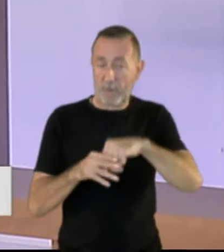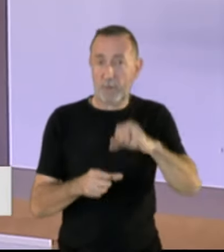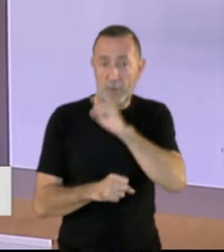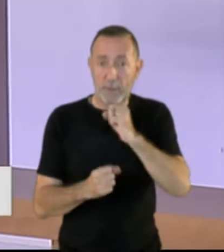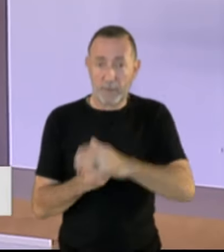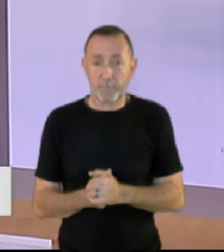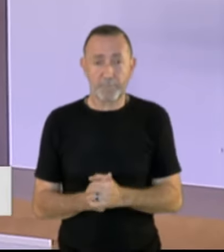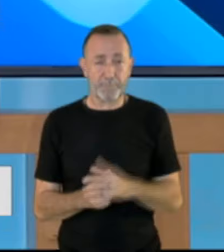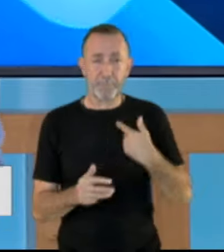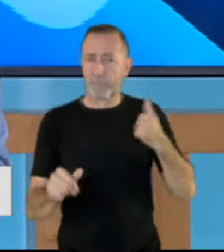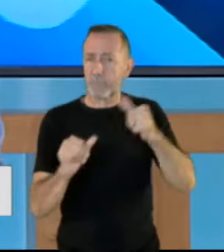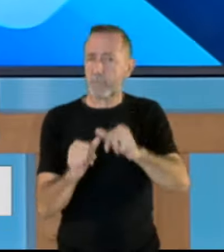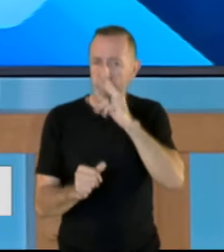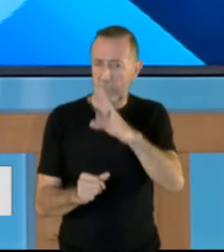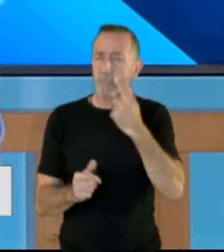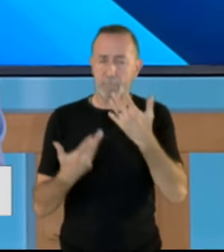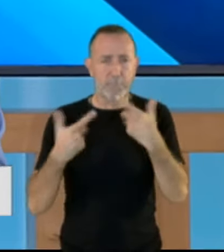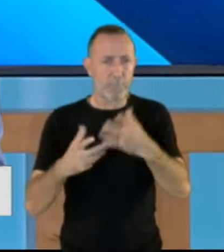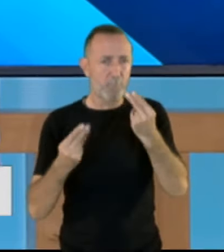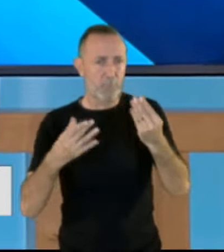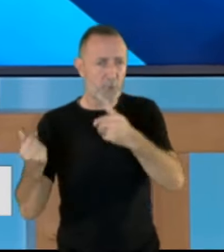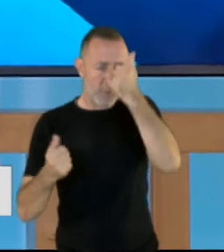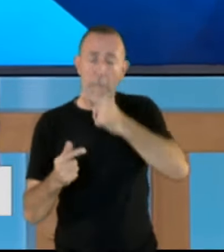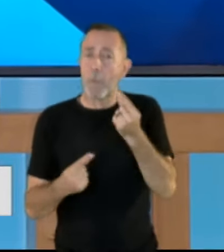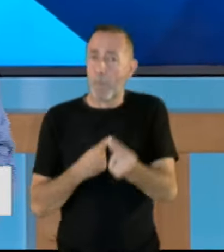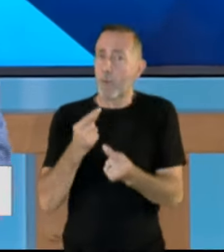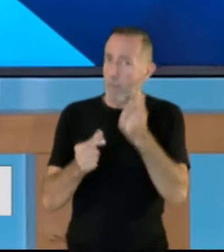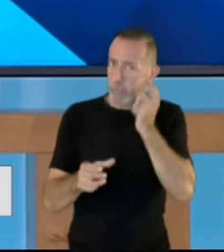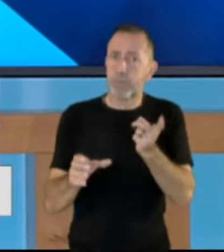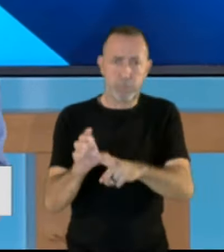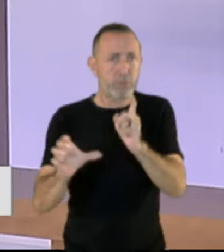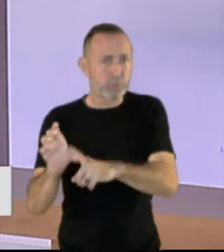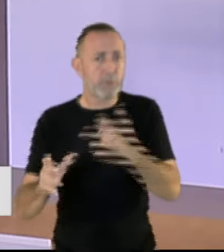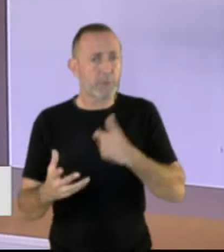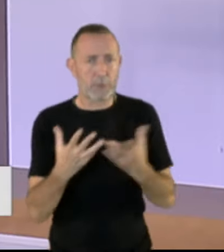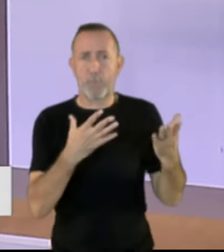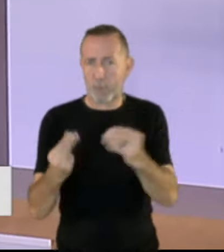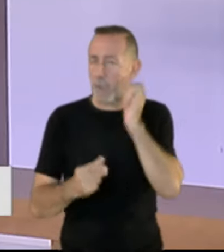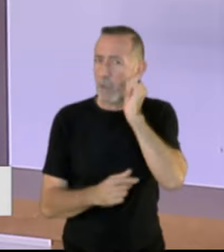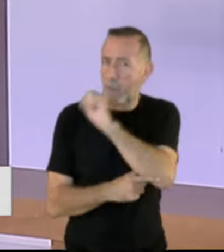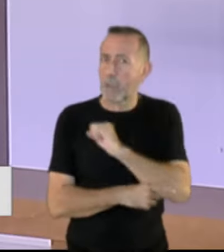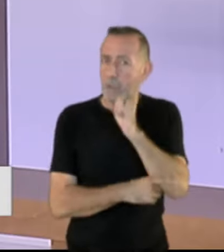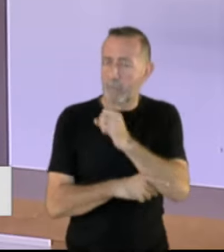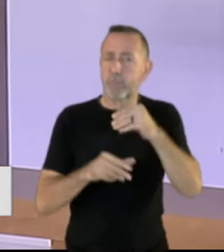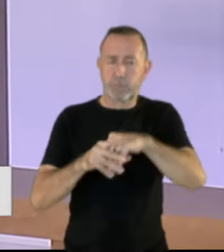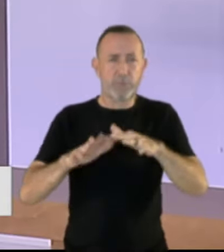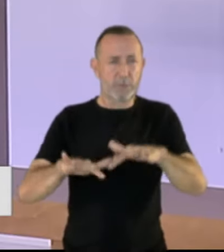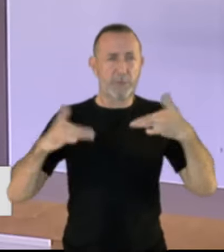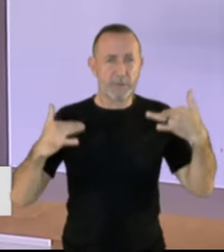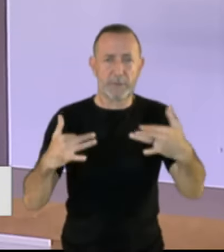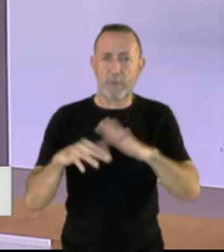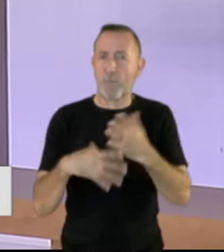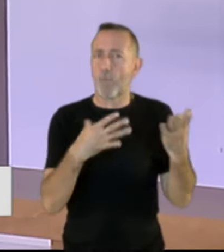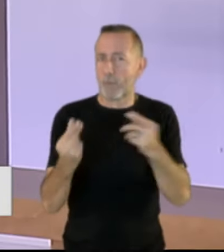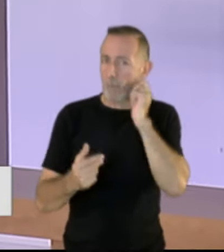las mujeres que se van incorporando hay grandes artistas ahora llenando escenarios y mucha gente luchando por una entrada no por conseguirla lo que sí